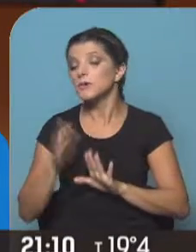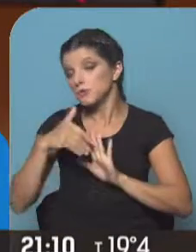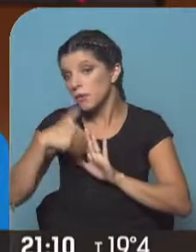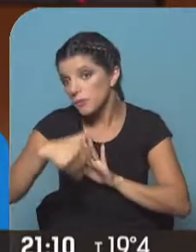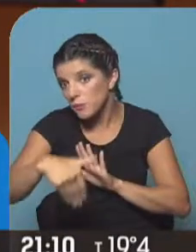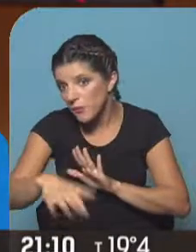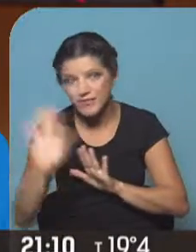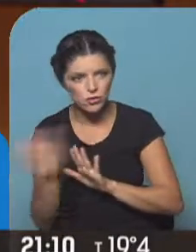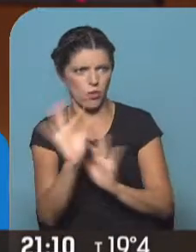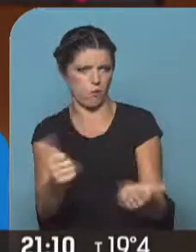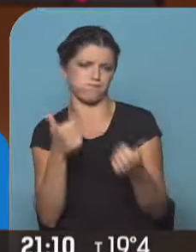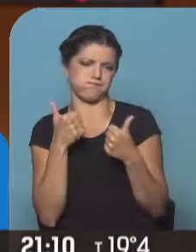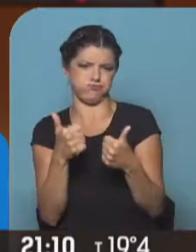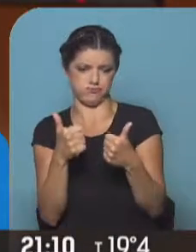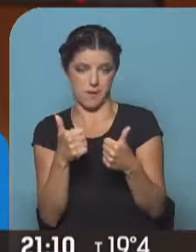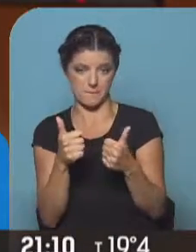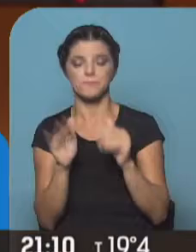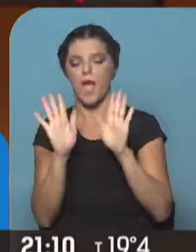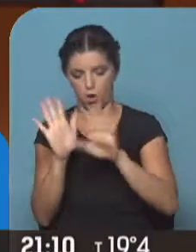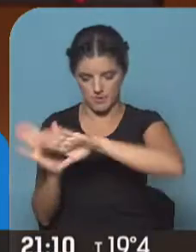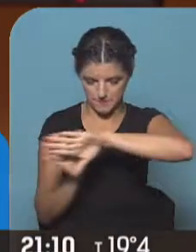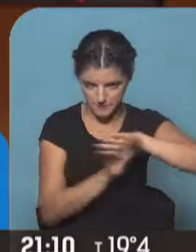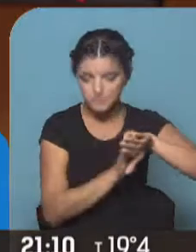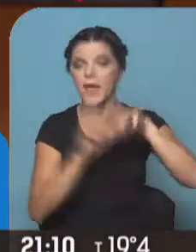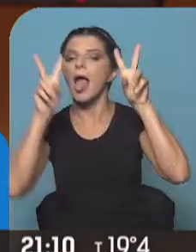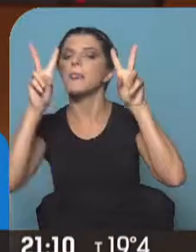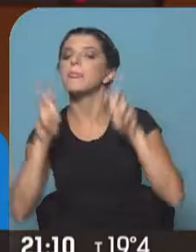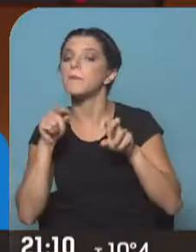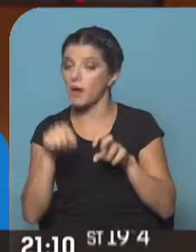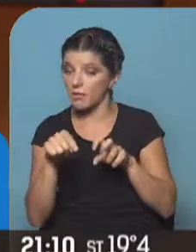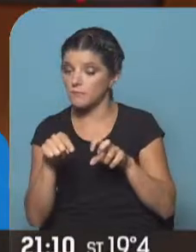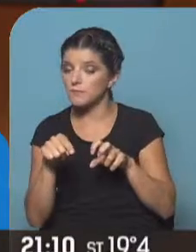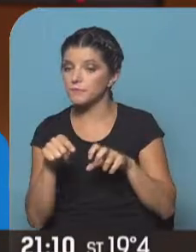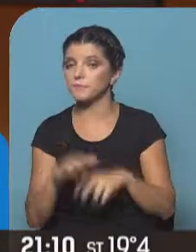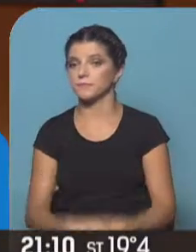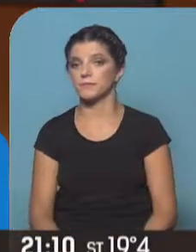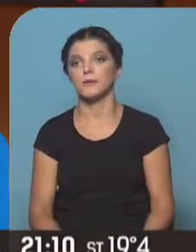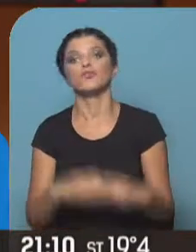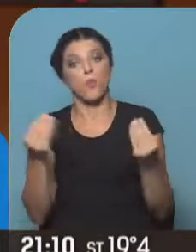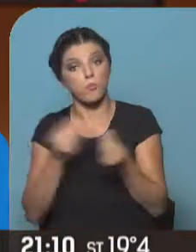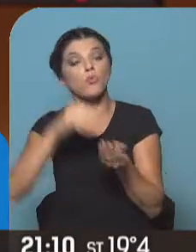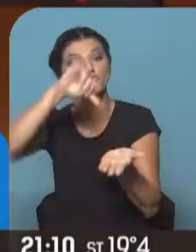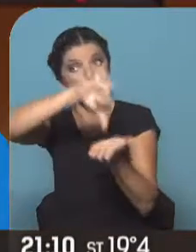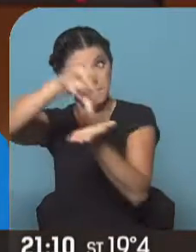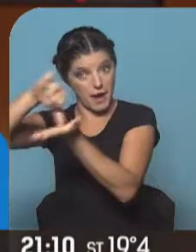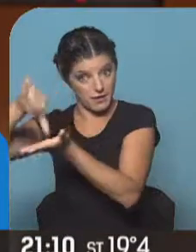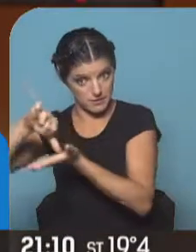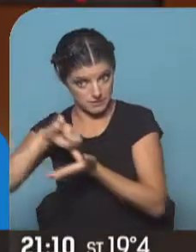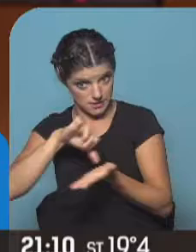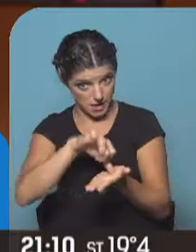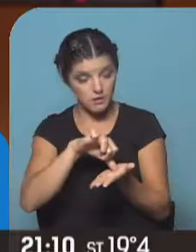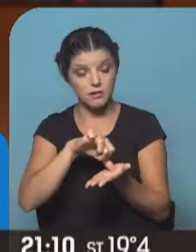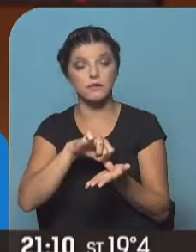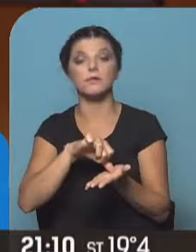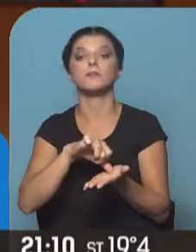en un éxito. Ahora, en cuanto al fondo de la cuestión, yo creo que el tema excede a muchos países, no solo a la Argentina. Acá hay